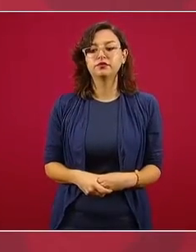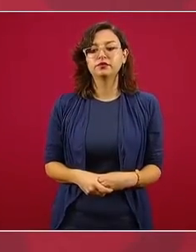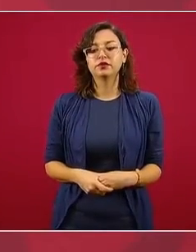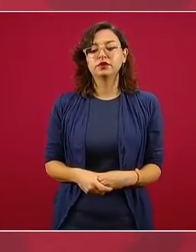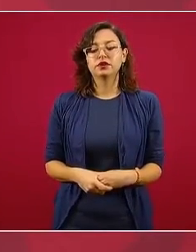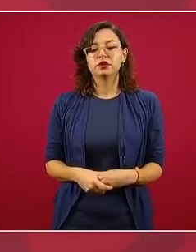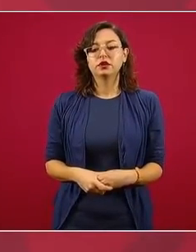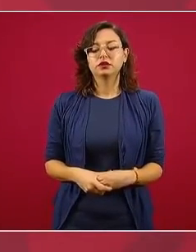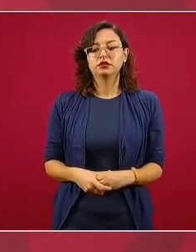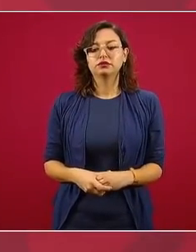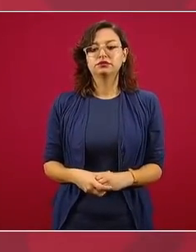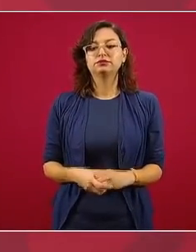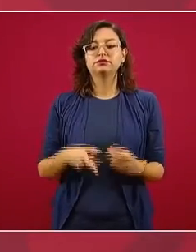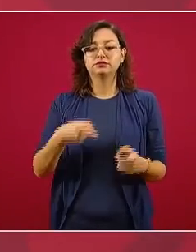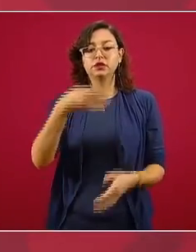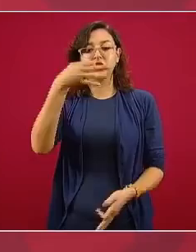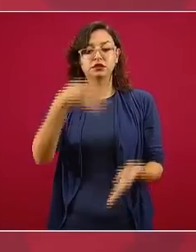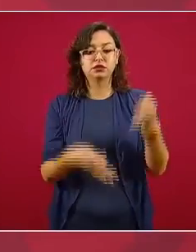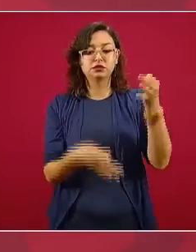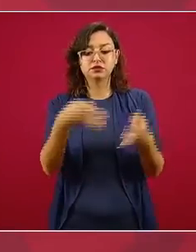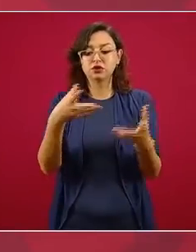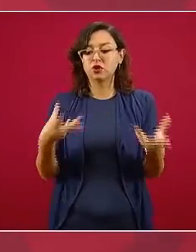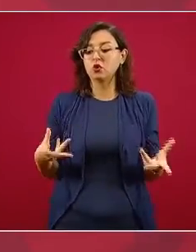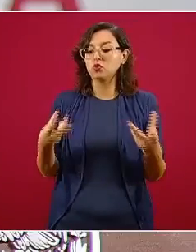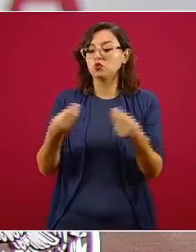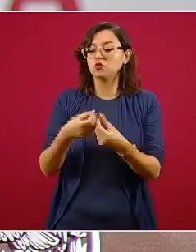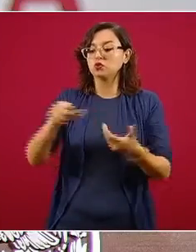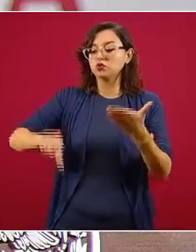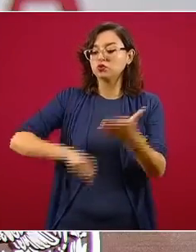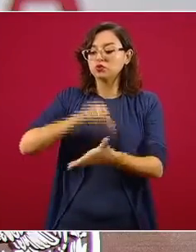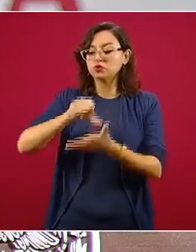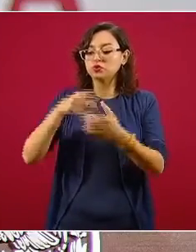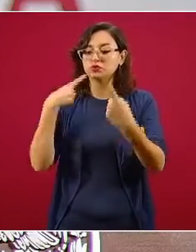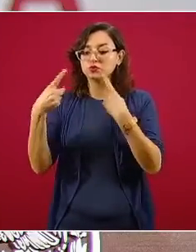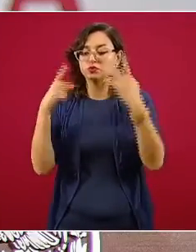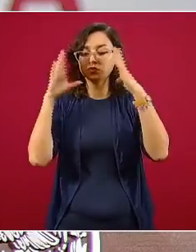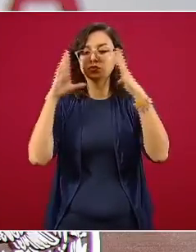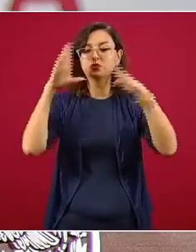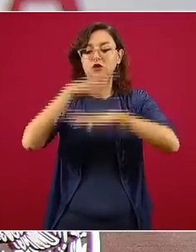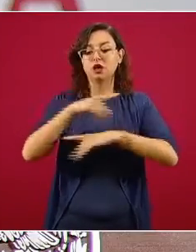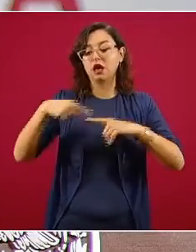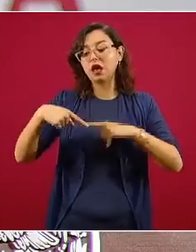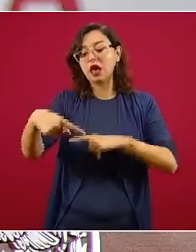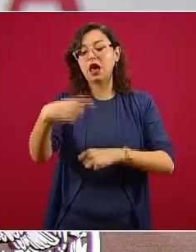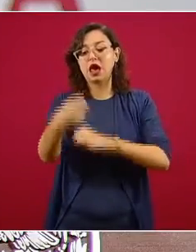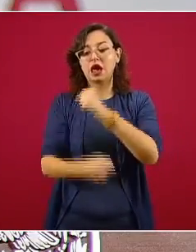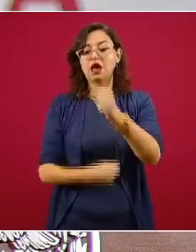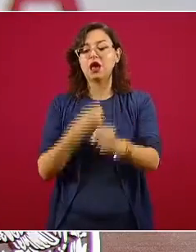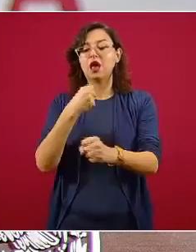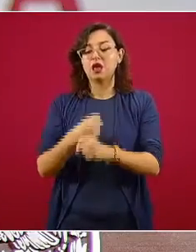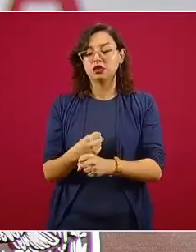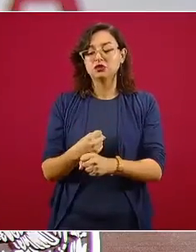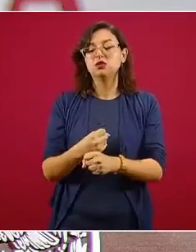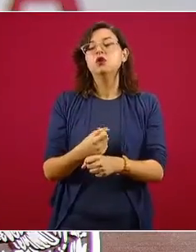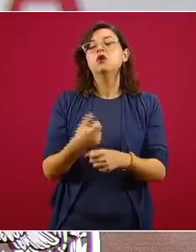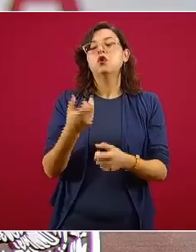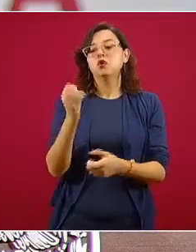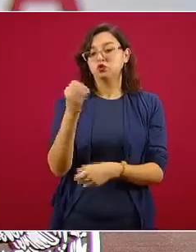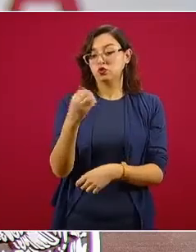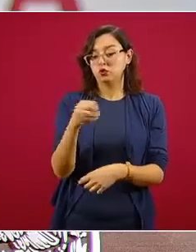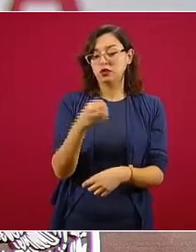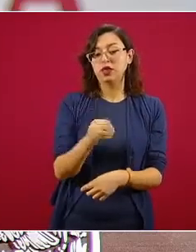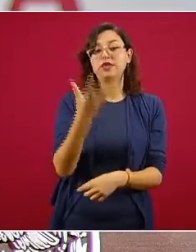los centros de conciliación, iniciarán a operar a partir de octubre de este año en 10 entidades